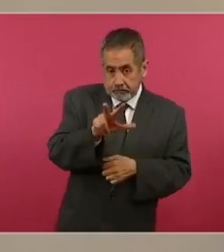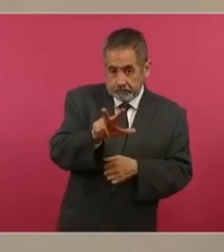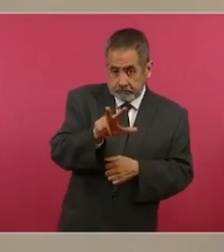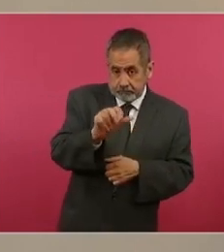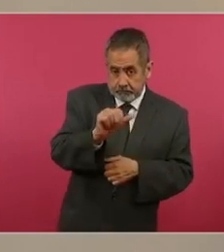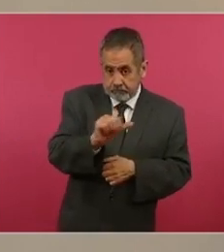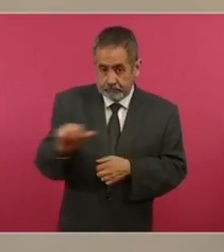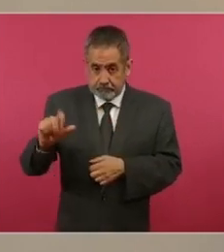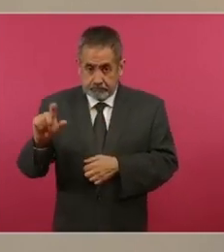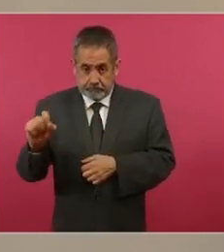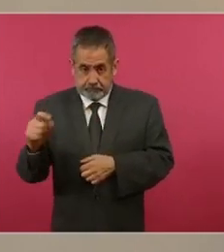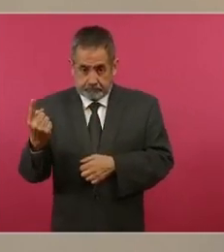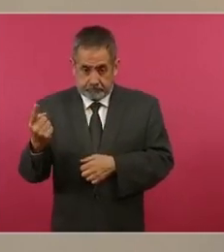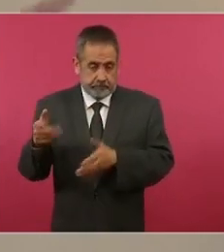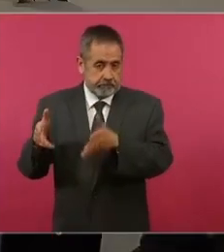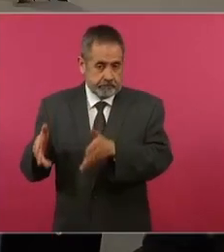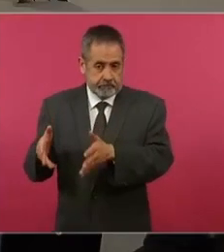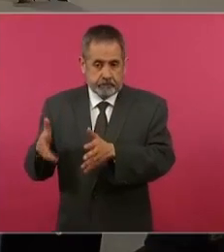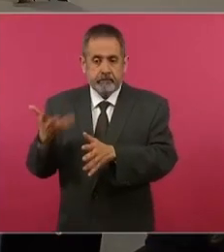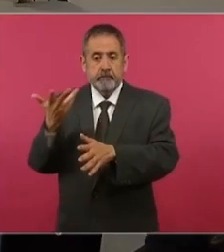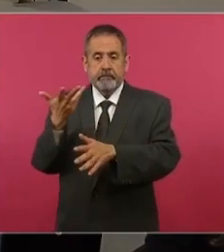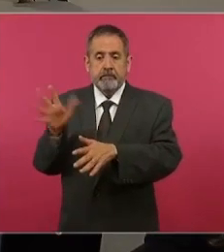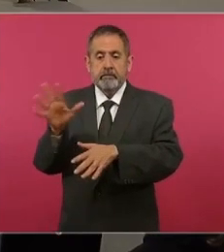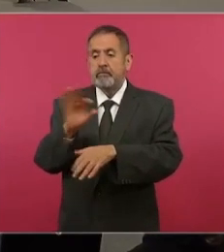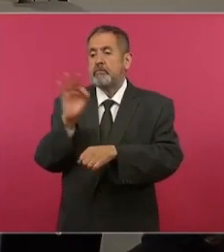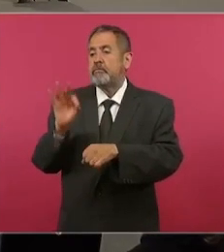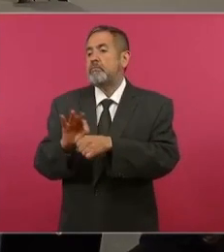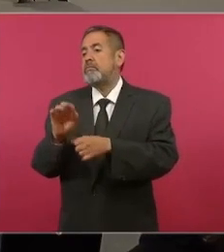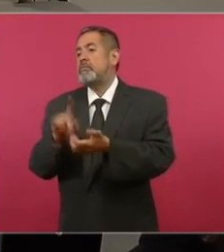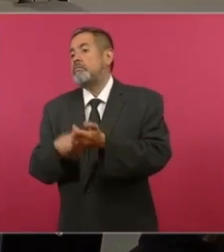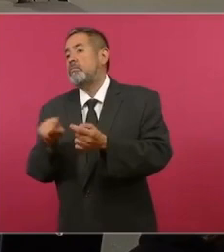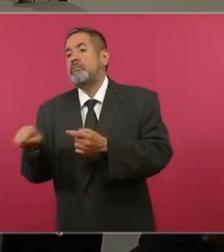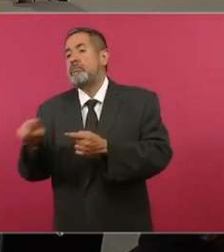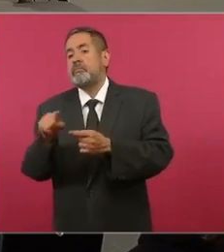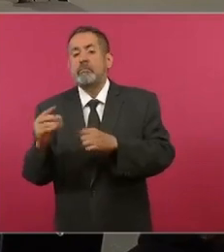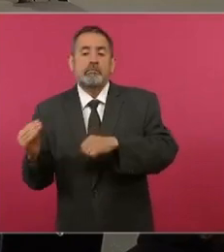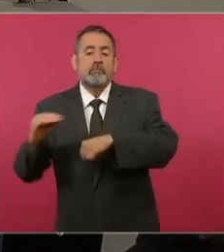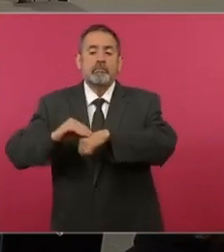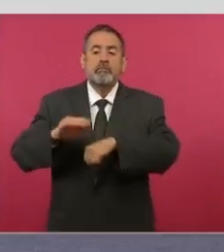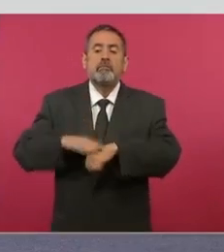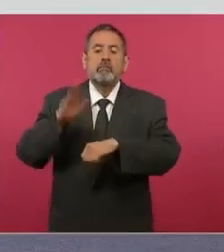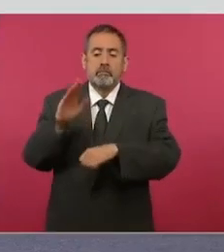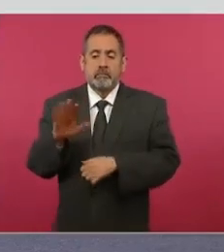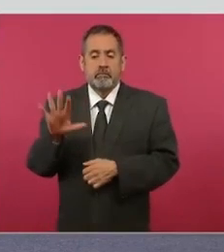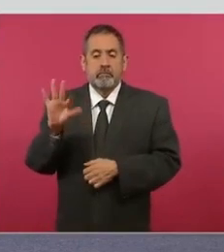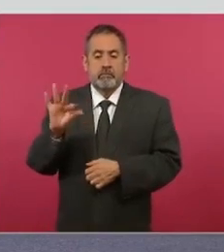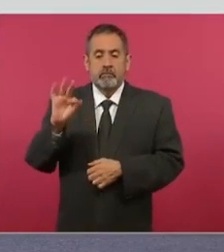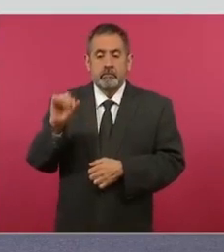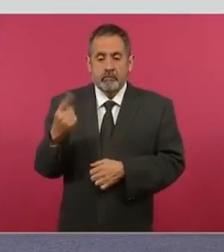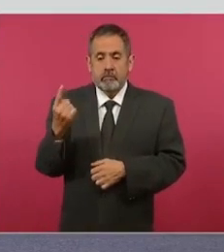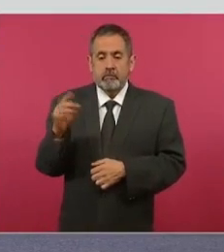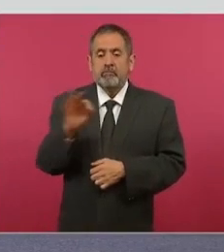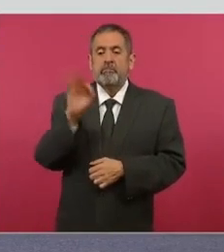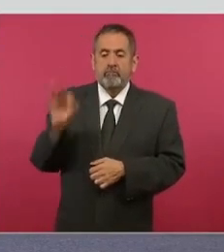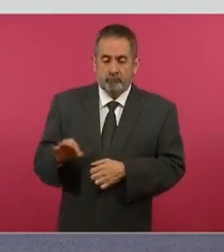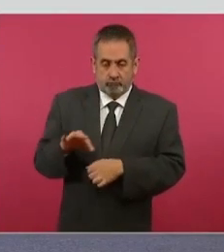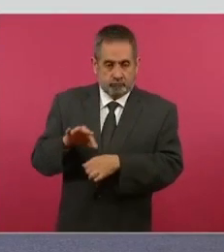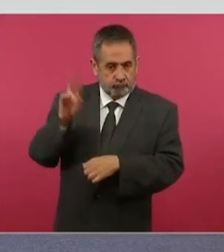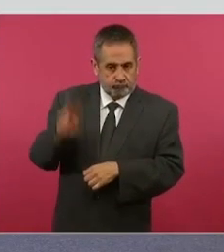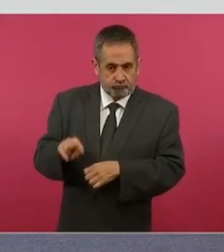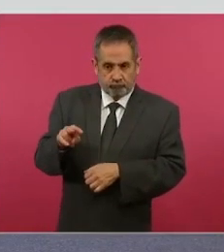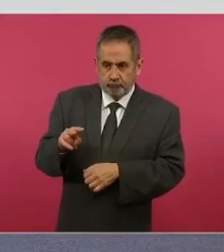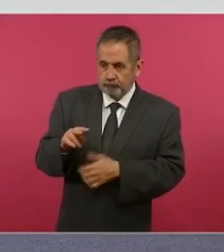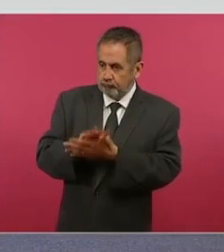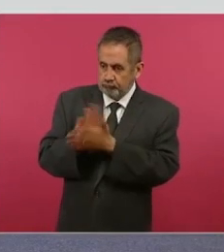2022, el aumento para el 10% más pobre fue de 41% en términos reales.